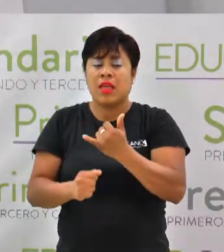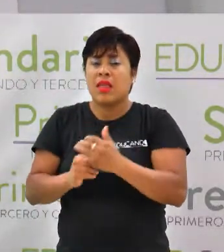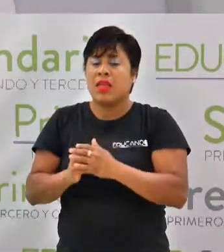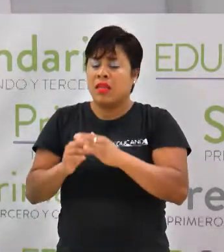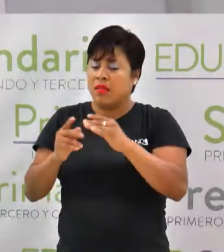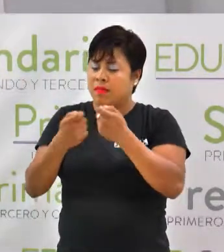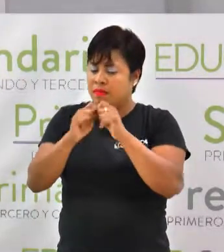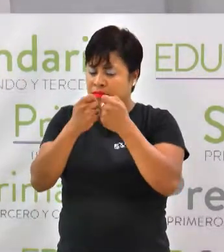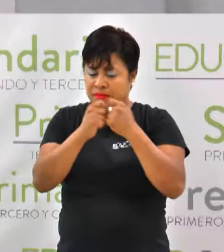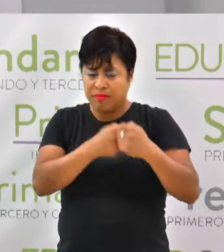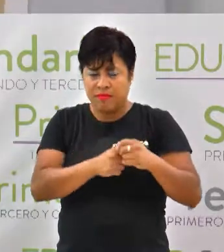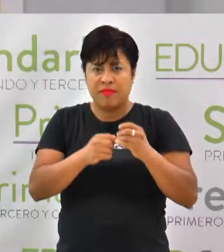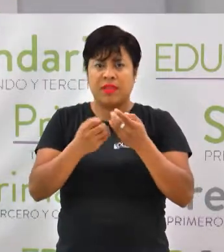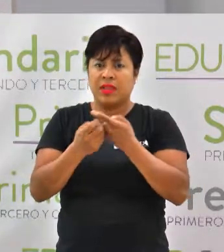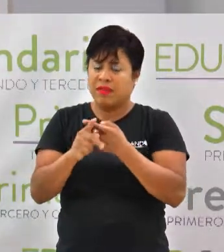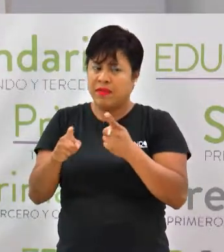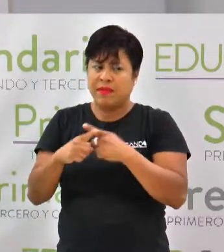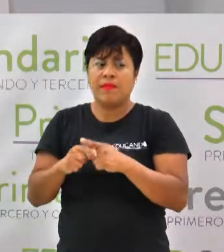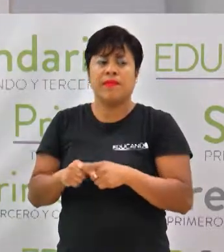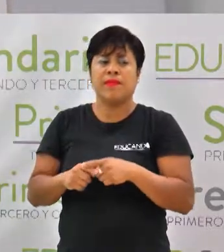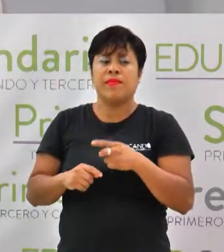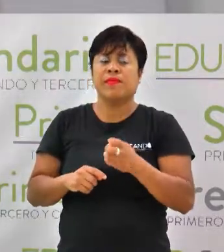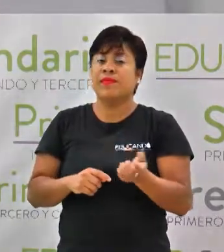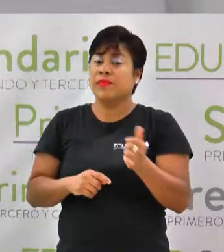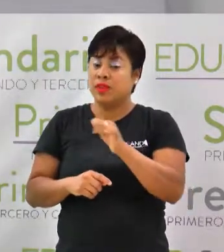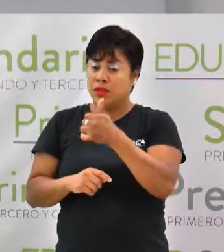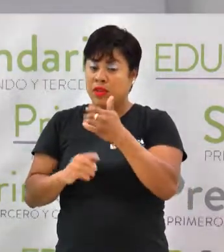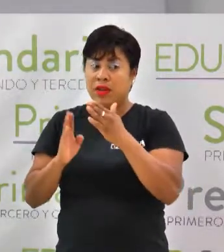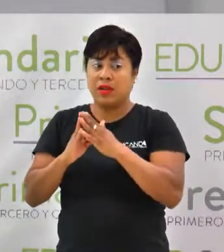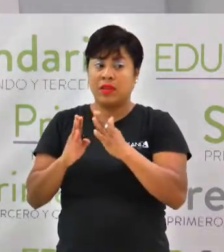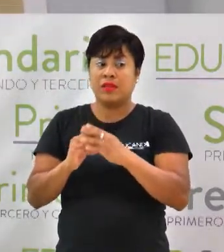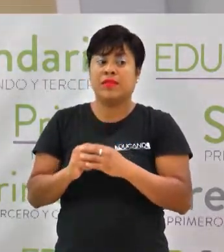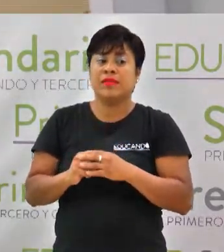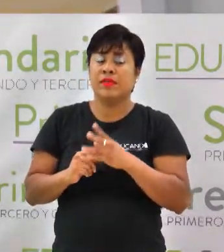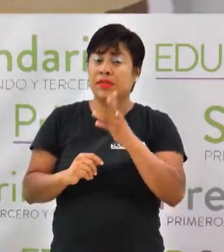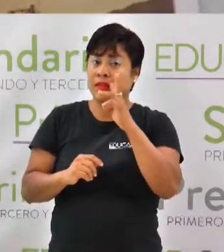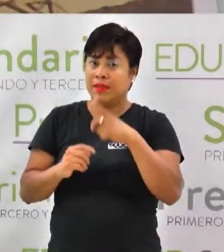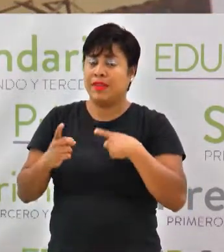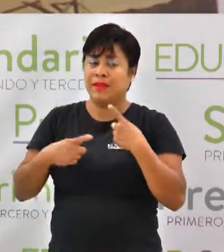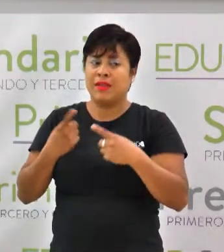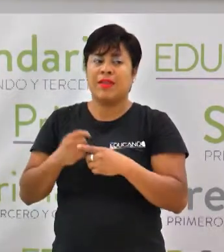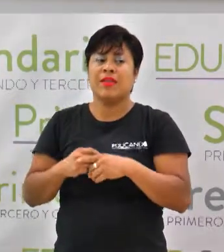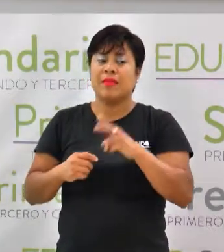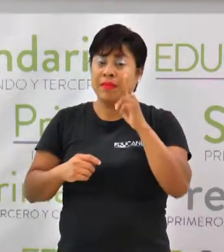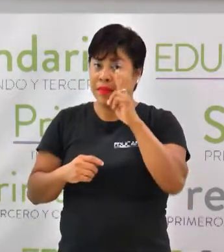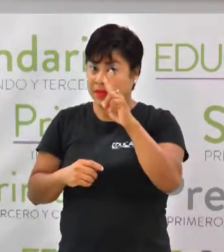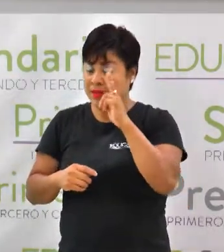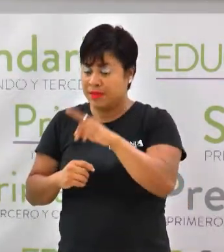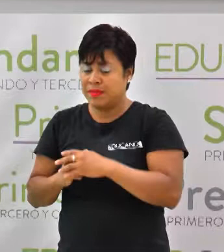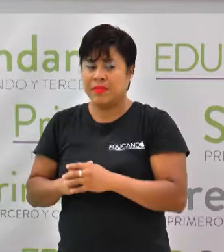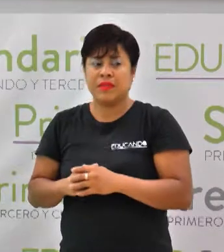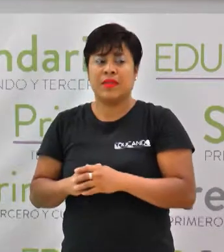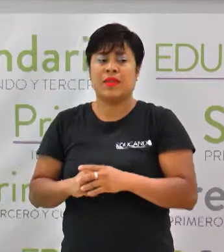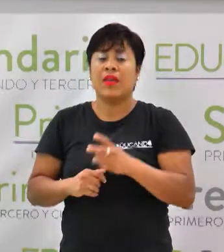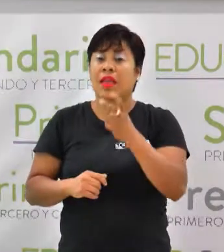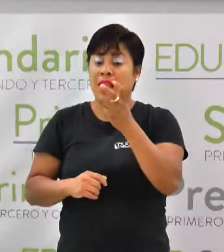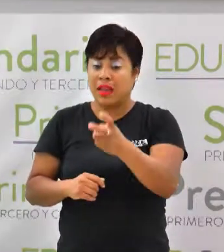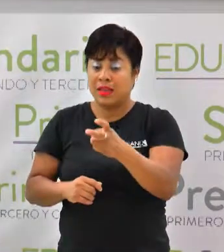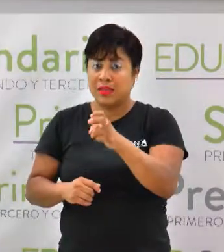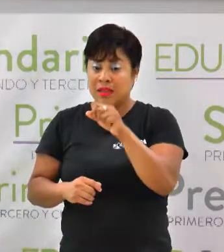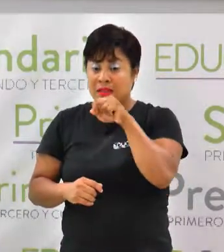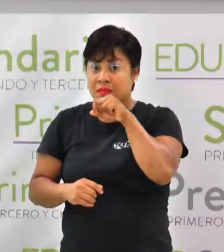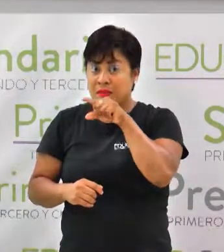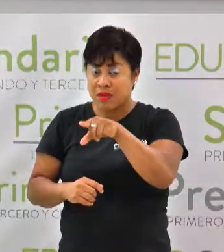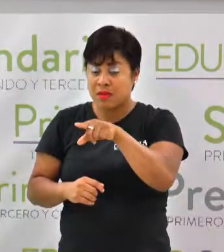y esteras trenzadas. El nombre de la casa siguiente también sonó divertido, te vas a dar cuenta. Hay en